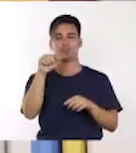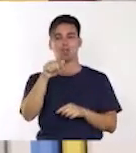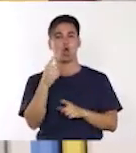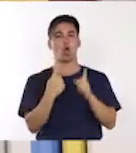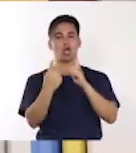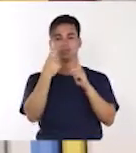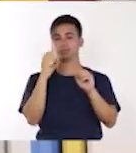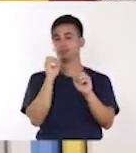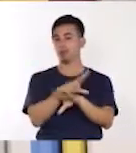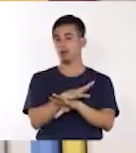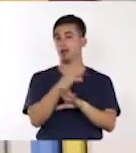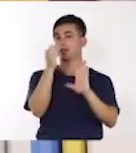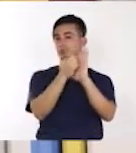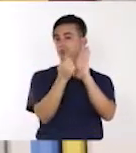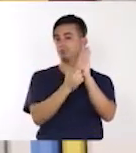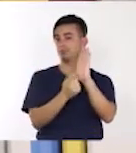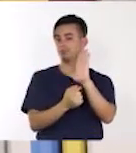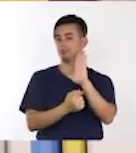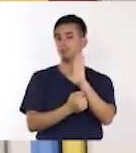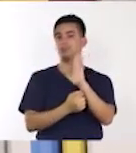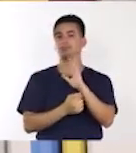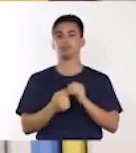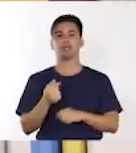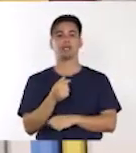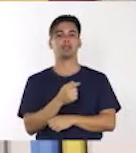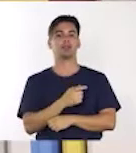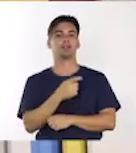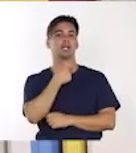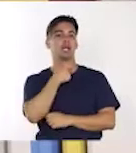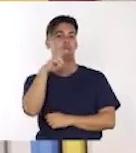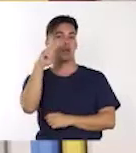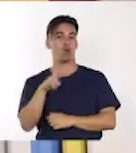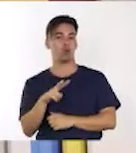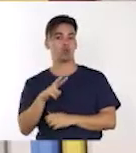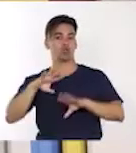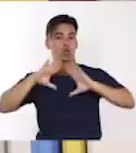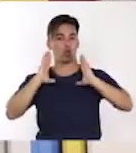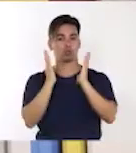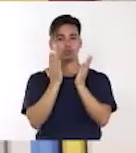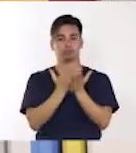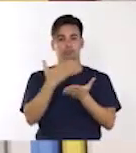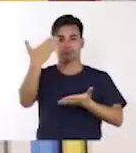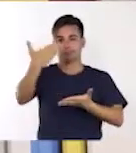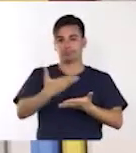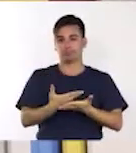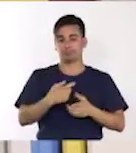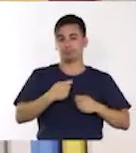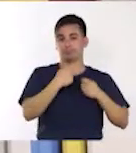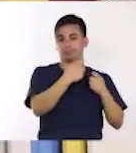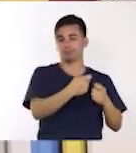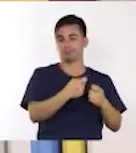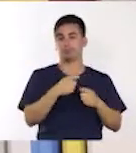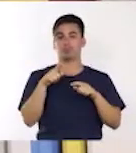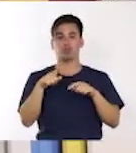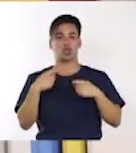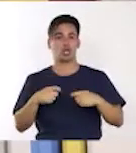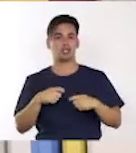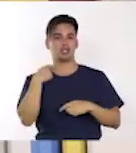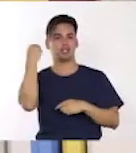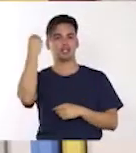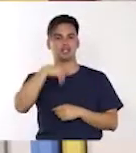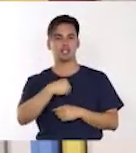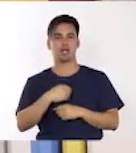Aprovecharemos el encuentro de hoy para hacer algunas precisiones acerca del seminario integrador que